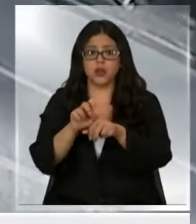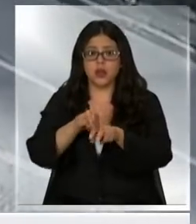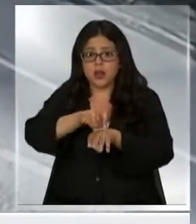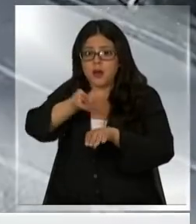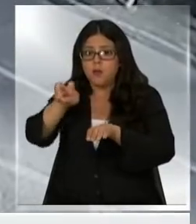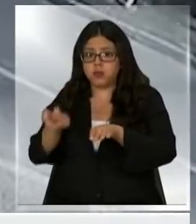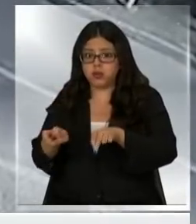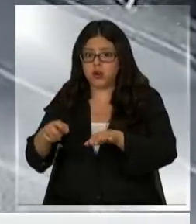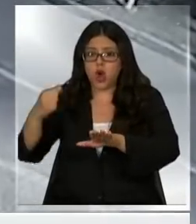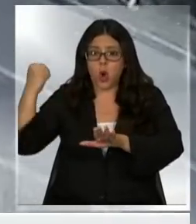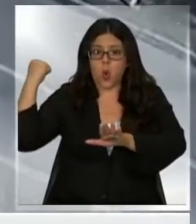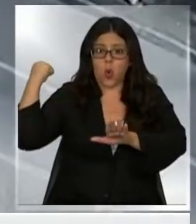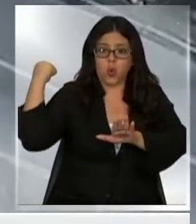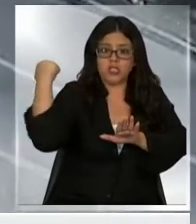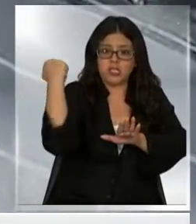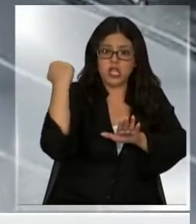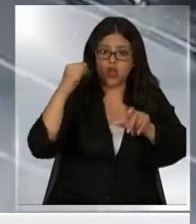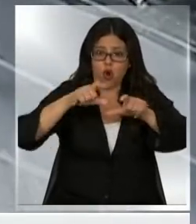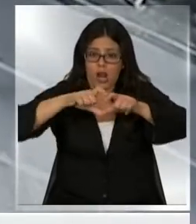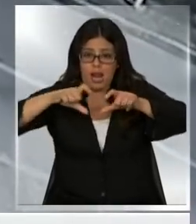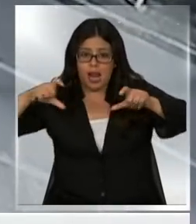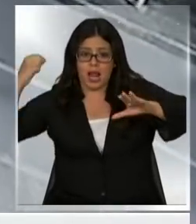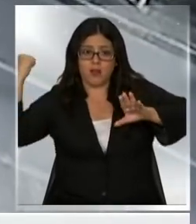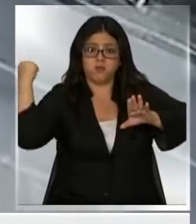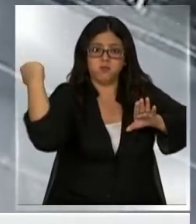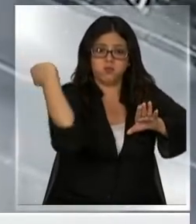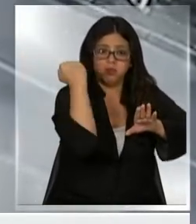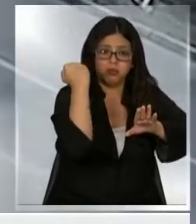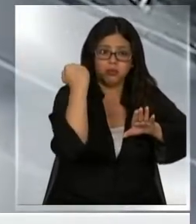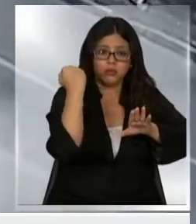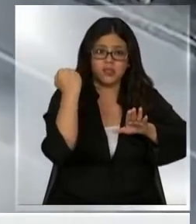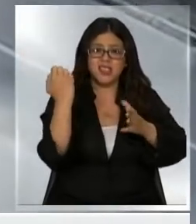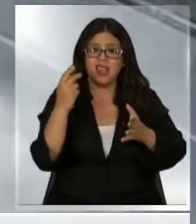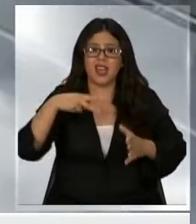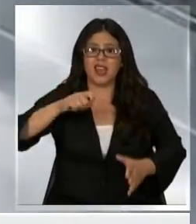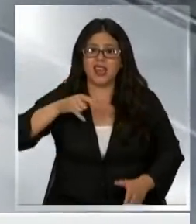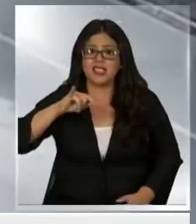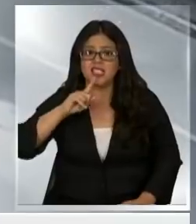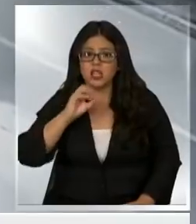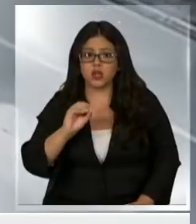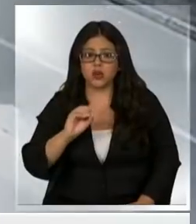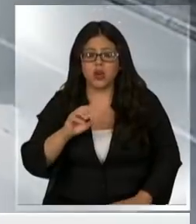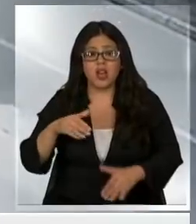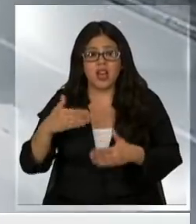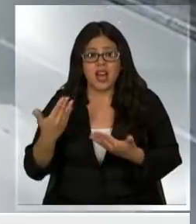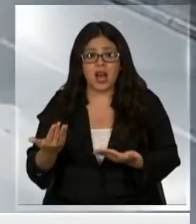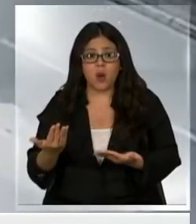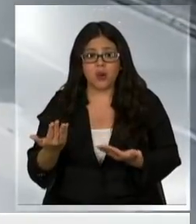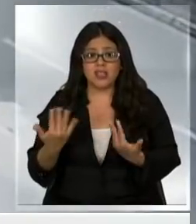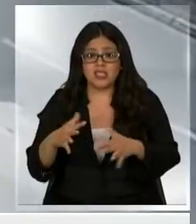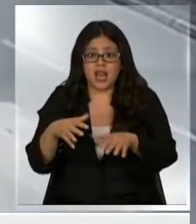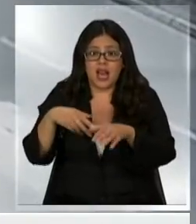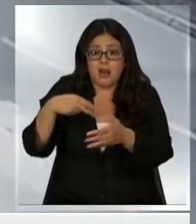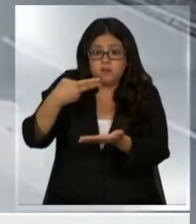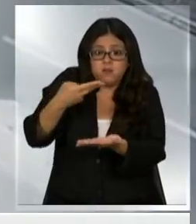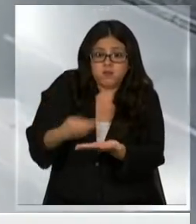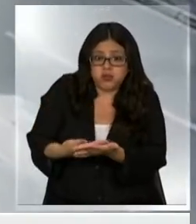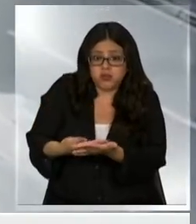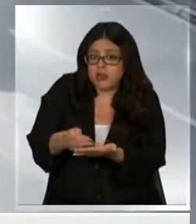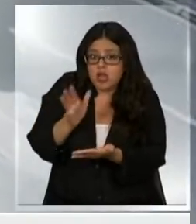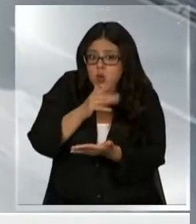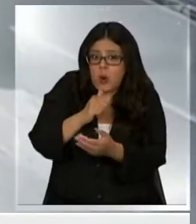asesino con un cuchillo de hoja larga y se abalanza directamente sobre Nachito. Pese a que lo tiene reducido y no